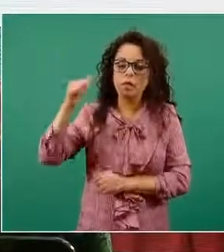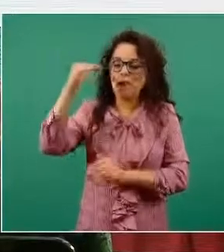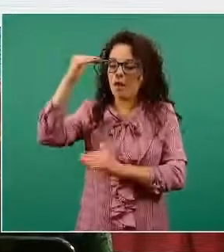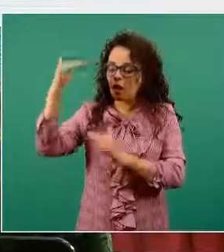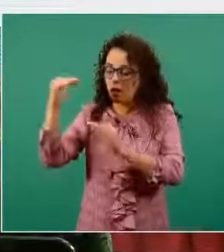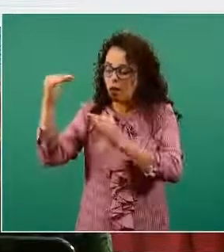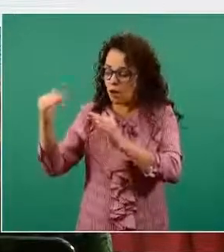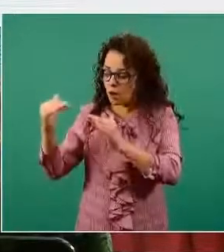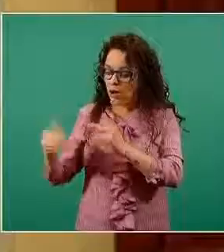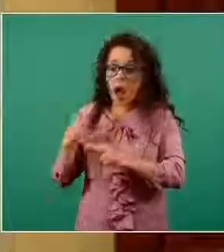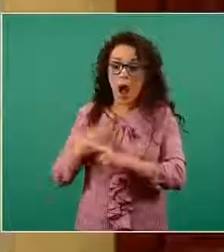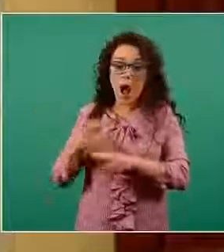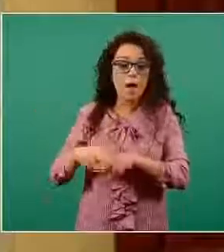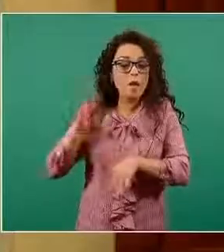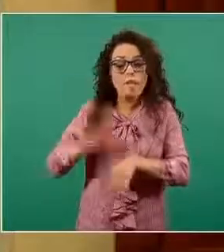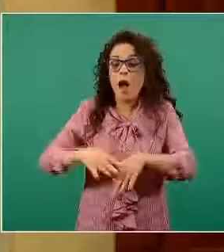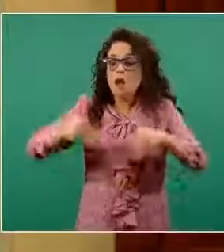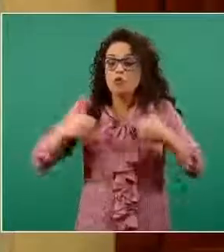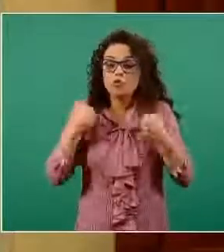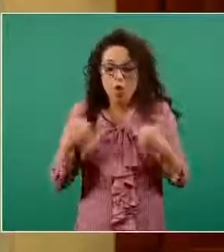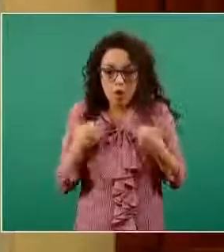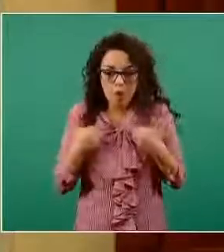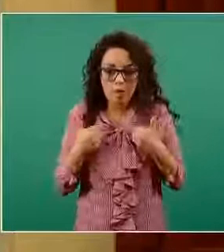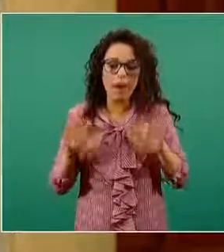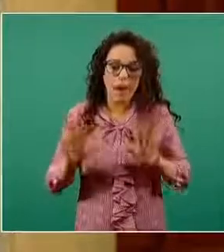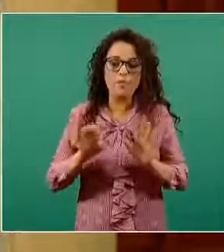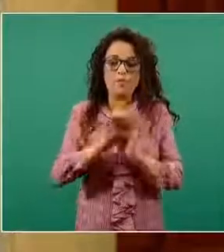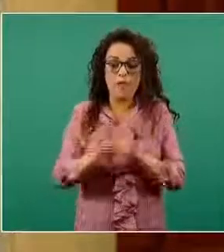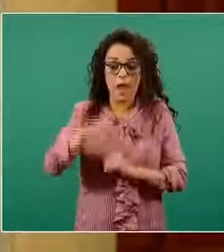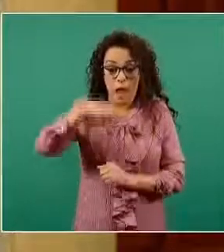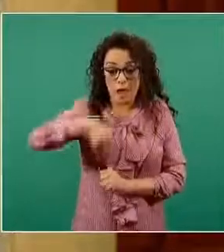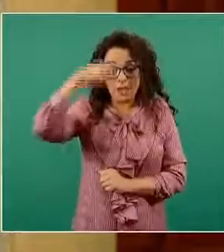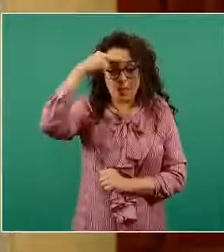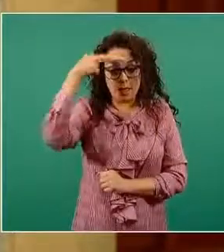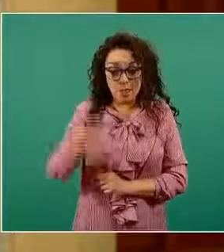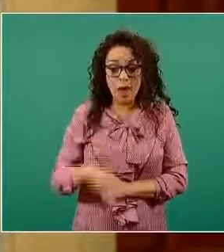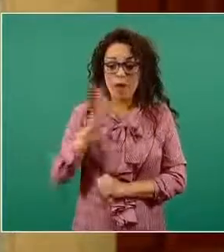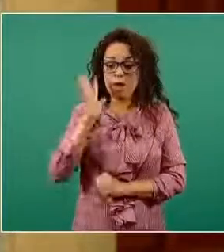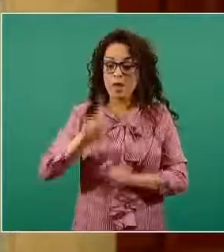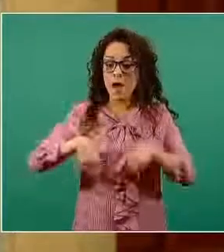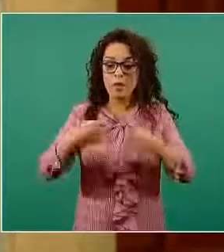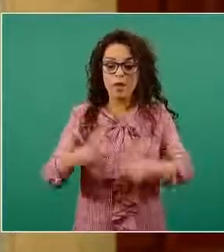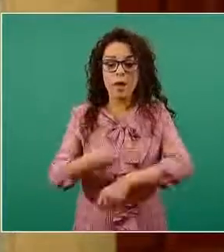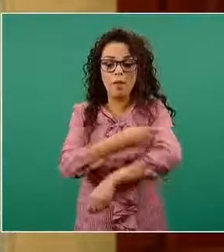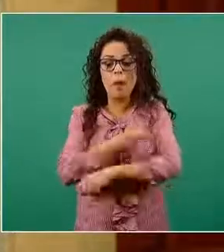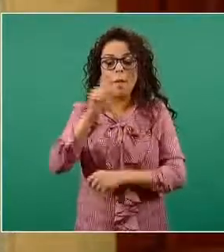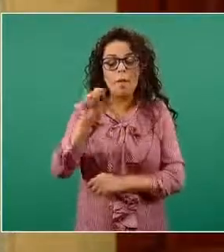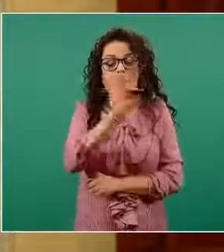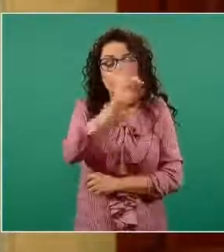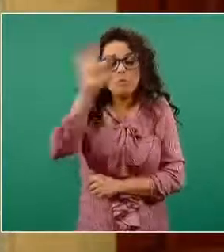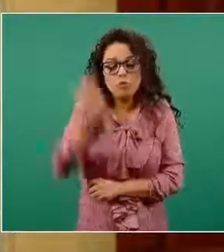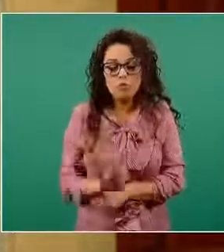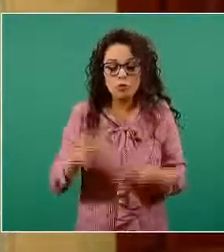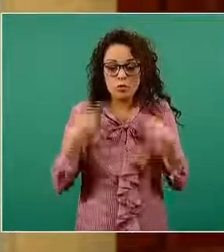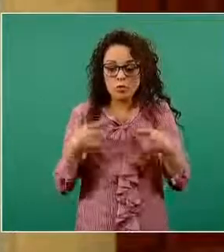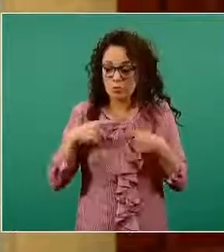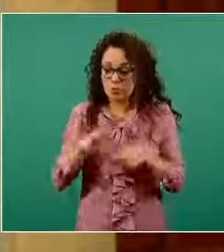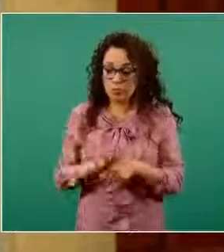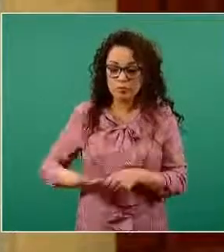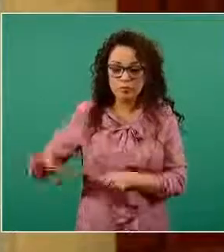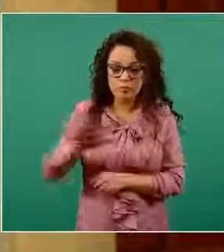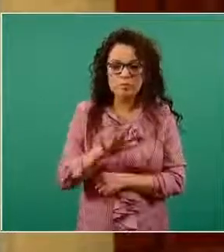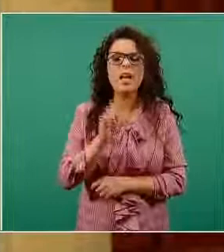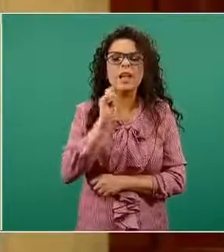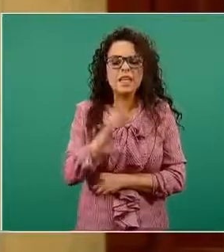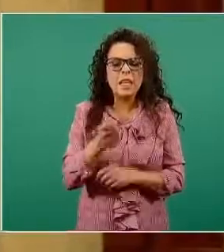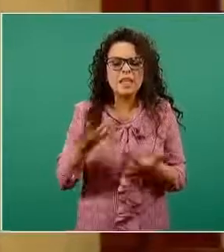joven. En el caso de México, cuando hayamos vacunado a 20% de la población, el impacto positivo